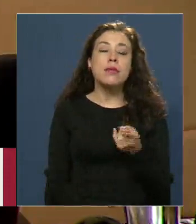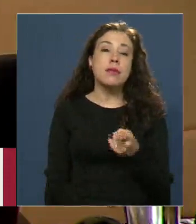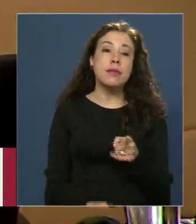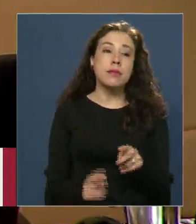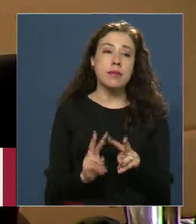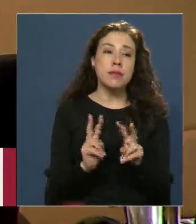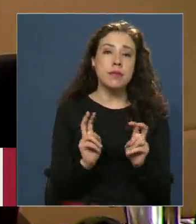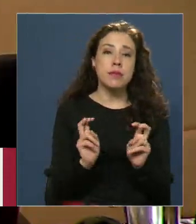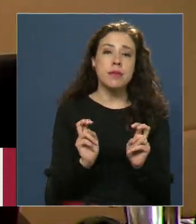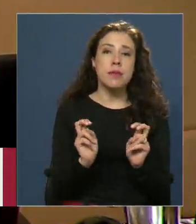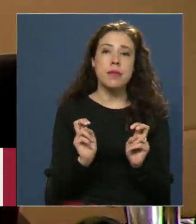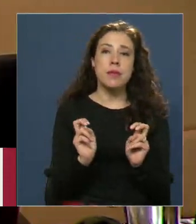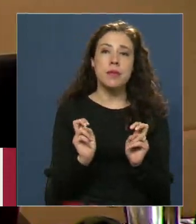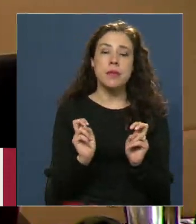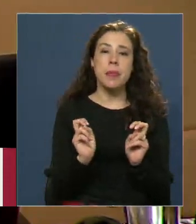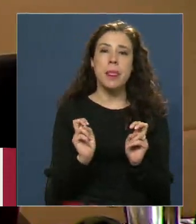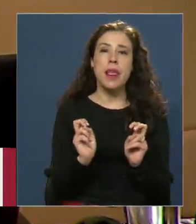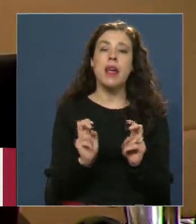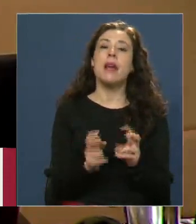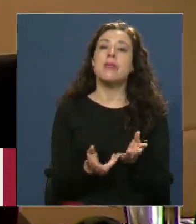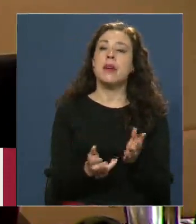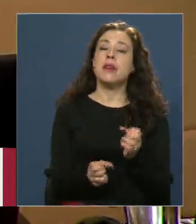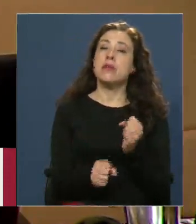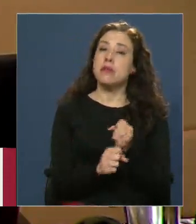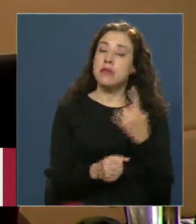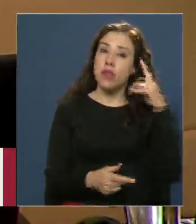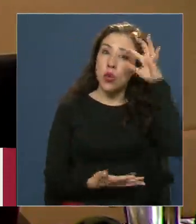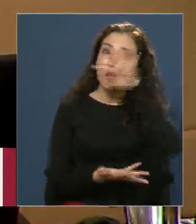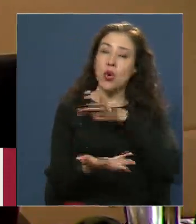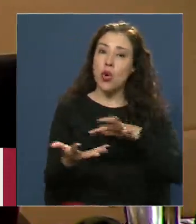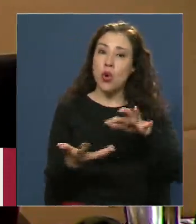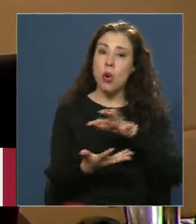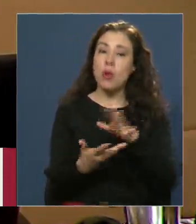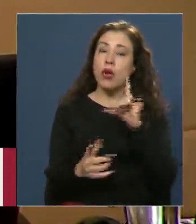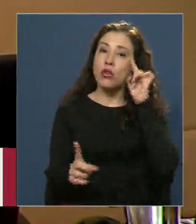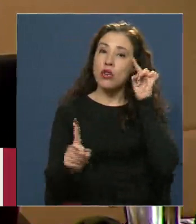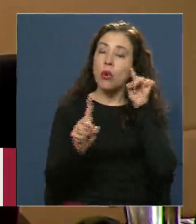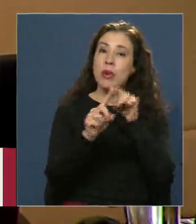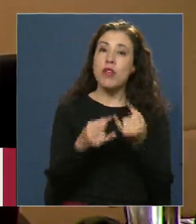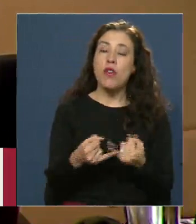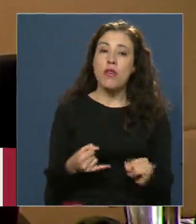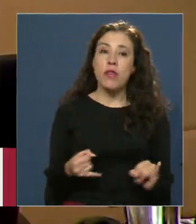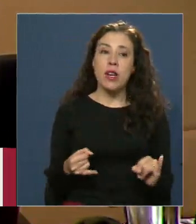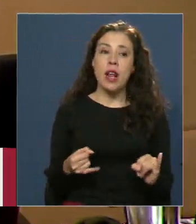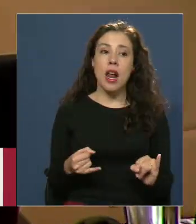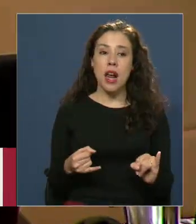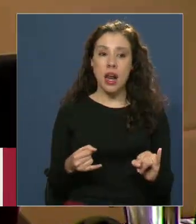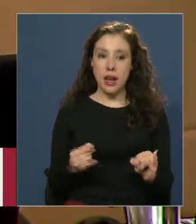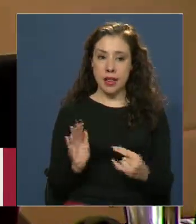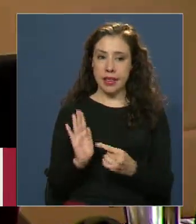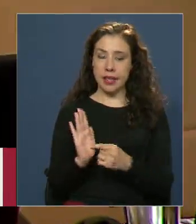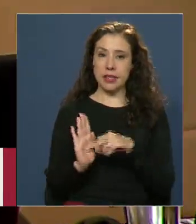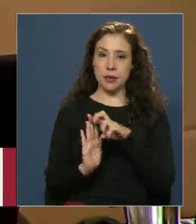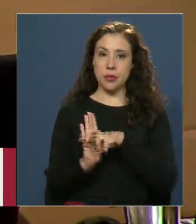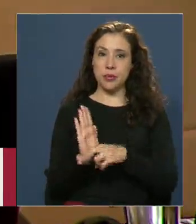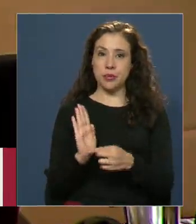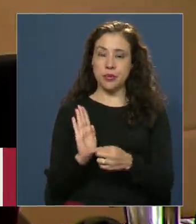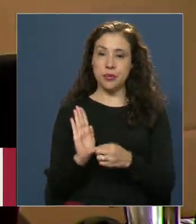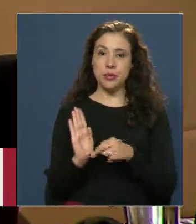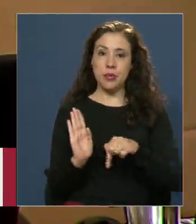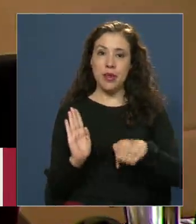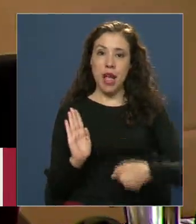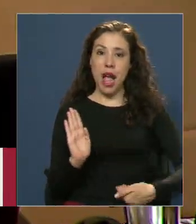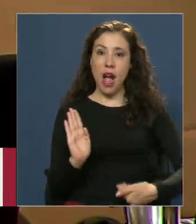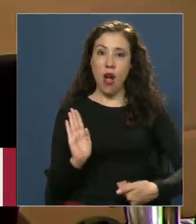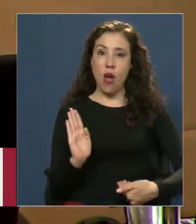una tarea compleja y que no es el fin que tiene este proyecto. Hoy día, en